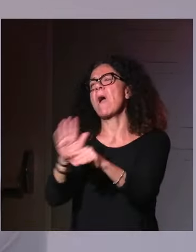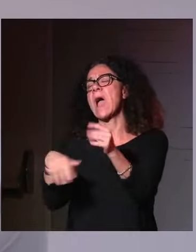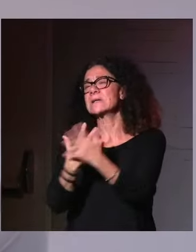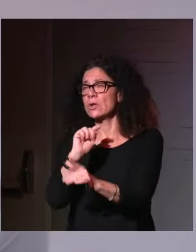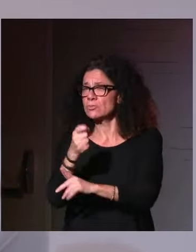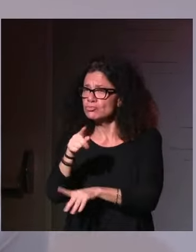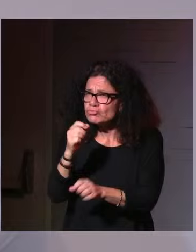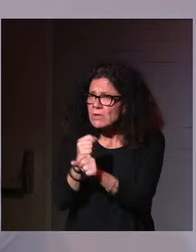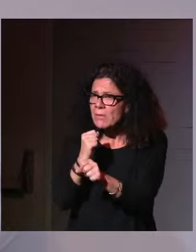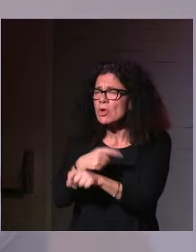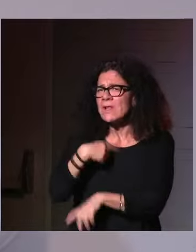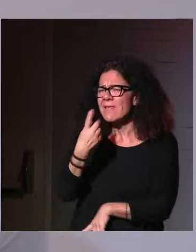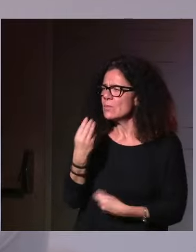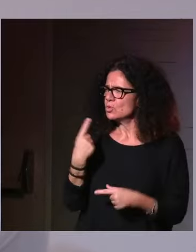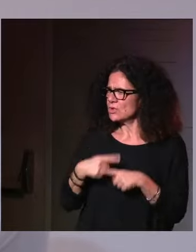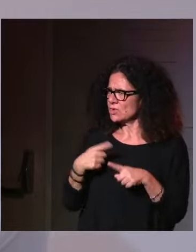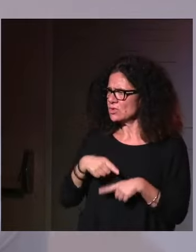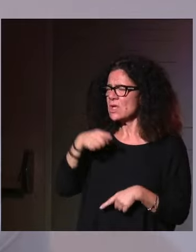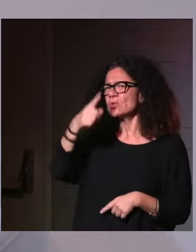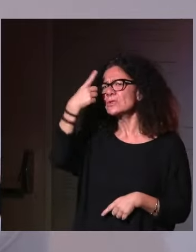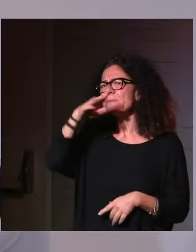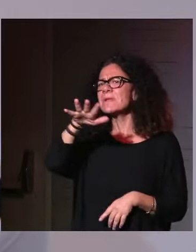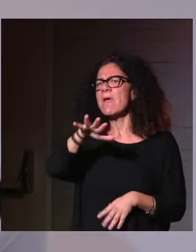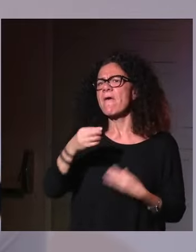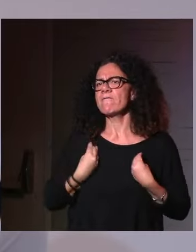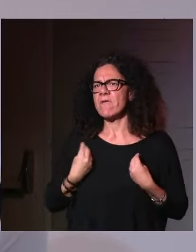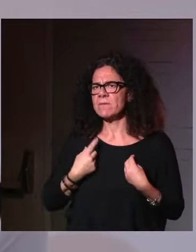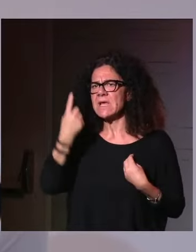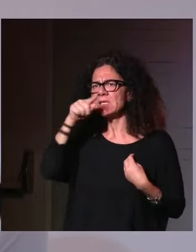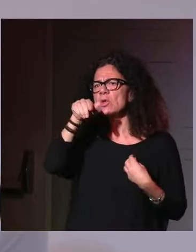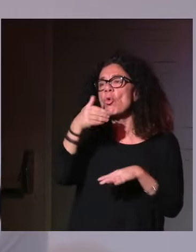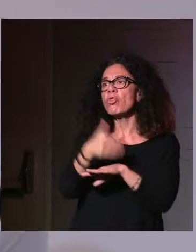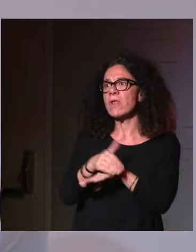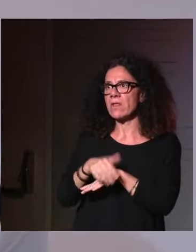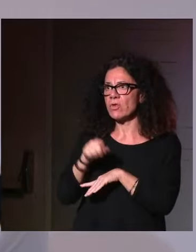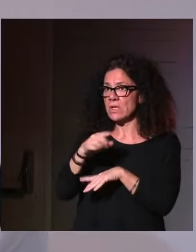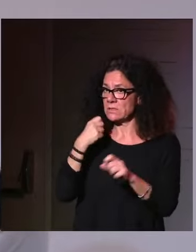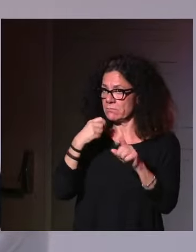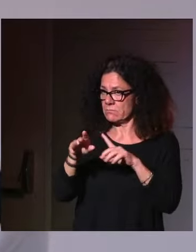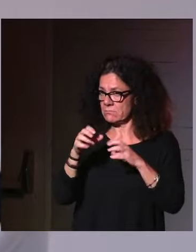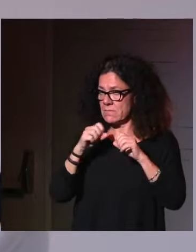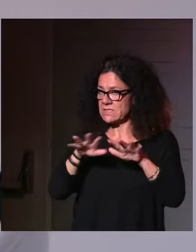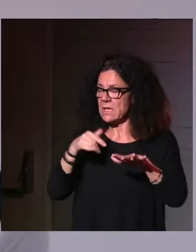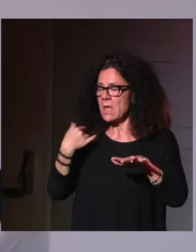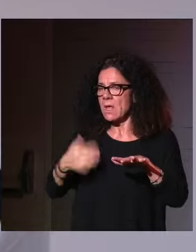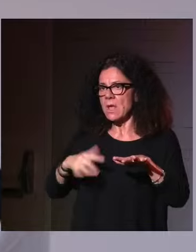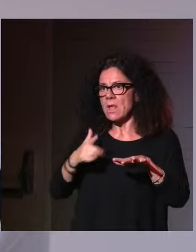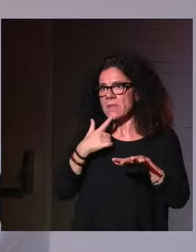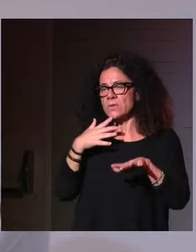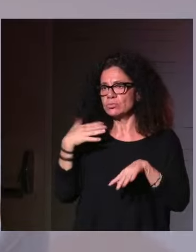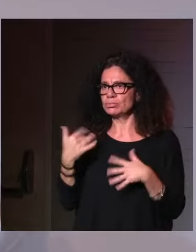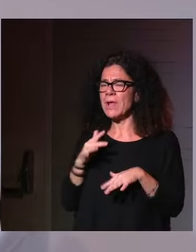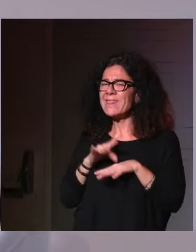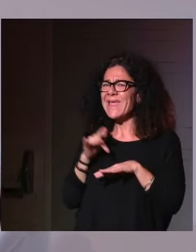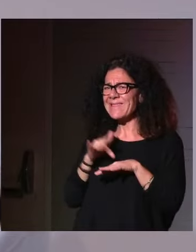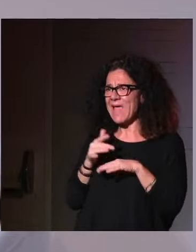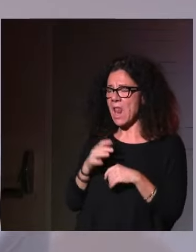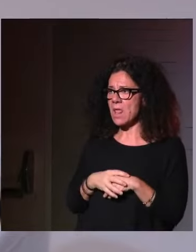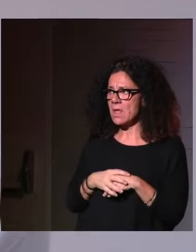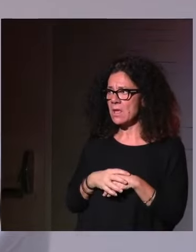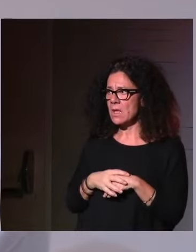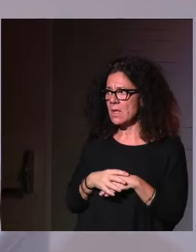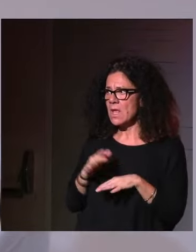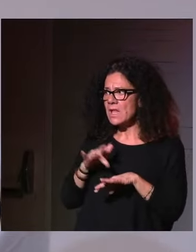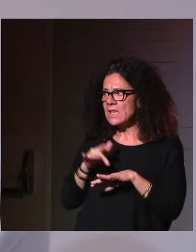momento el que te dicen sabemos dónde vives y Y esa tu dirección en ese en ese mensaje dices buah digital digital si tengo que mirar